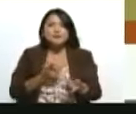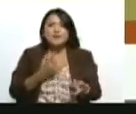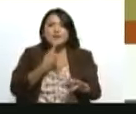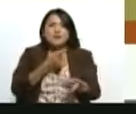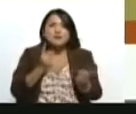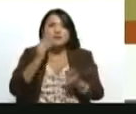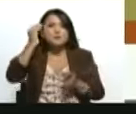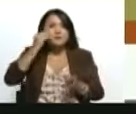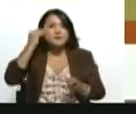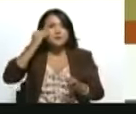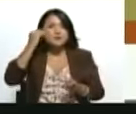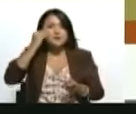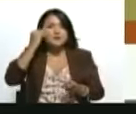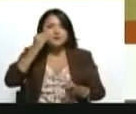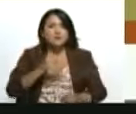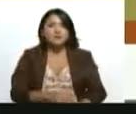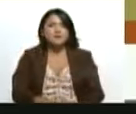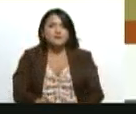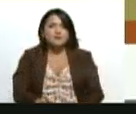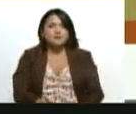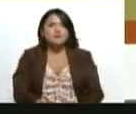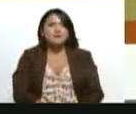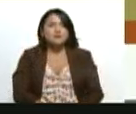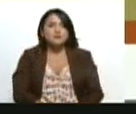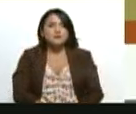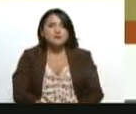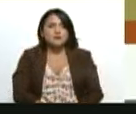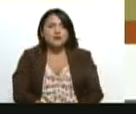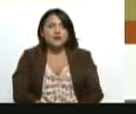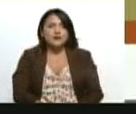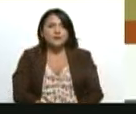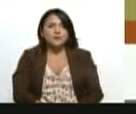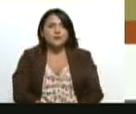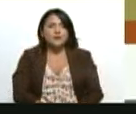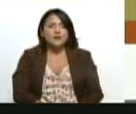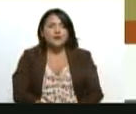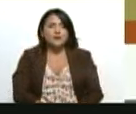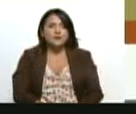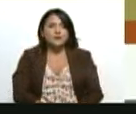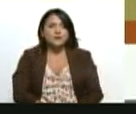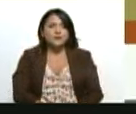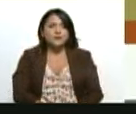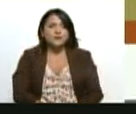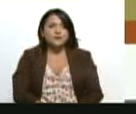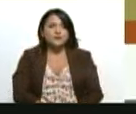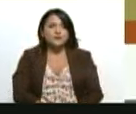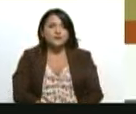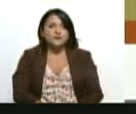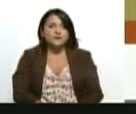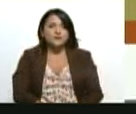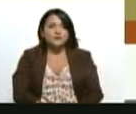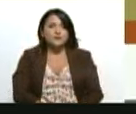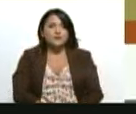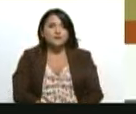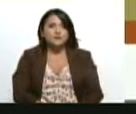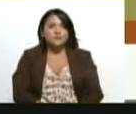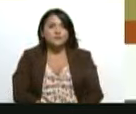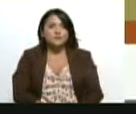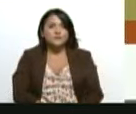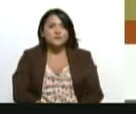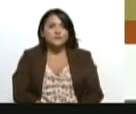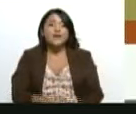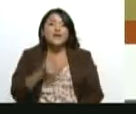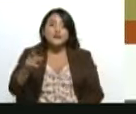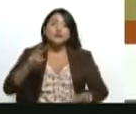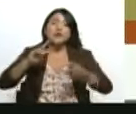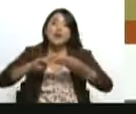eso, algunos sectores. Y cuando los identificaron, terminaron asesinándolos. Esa era la